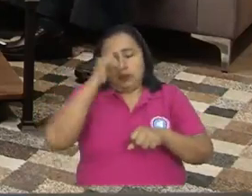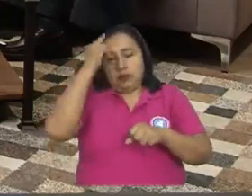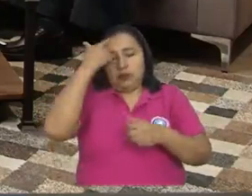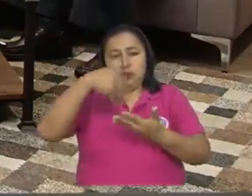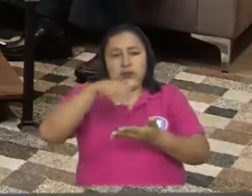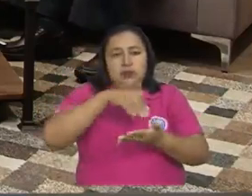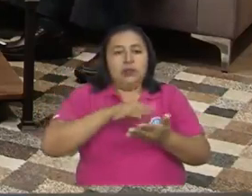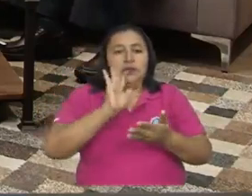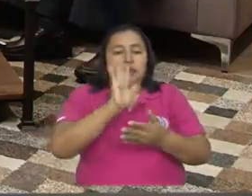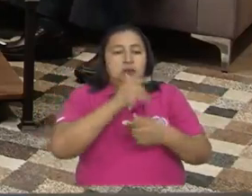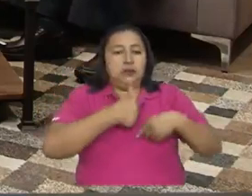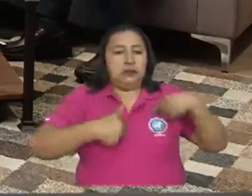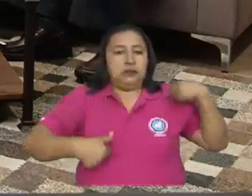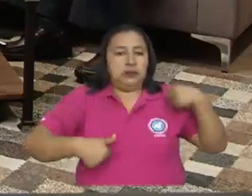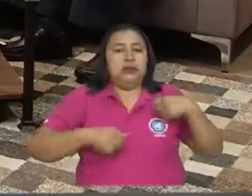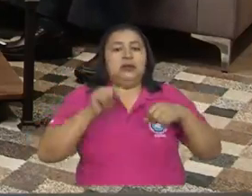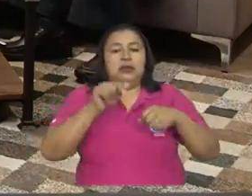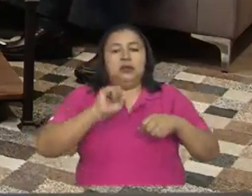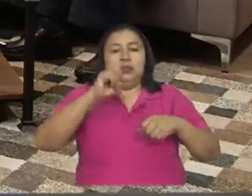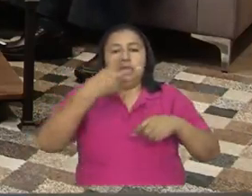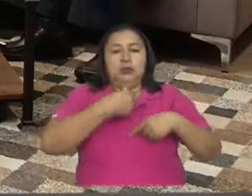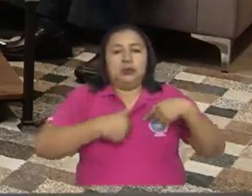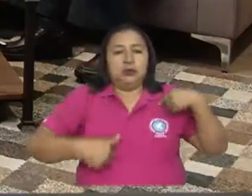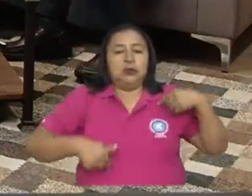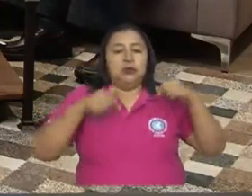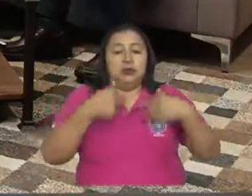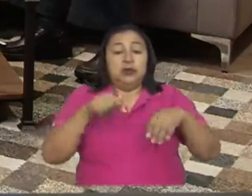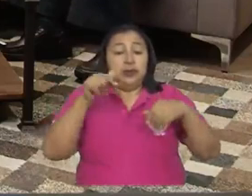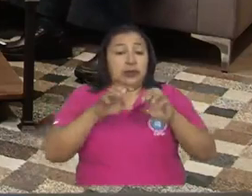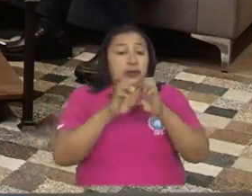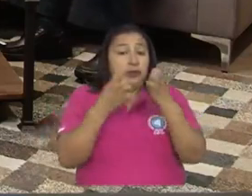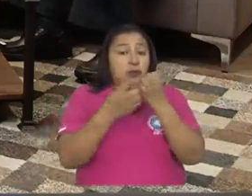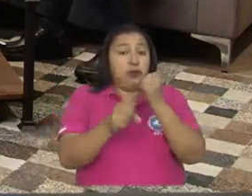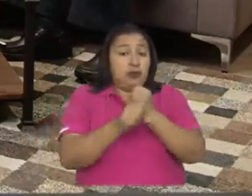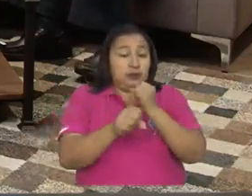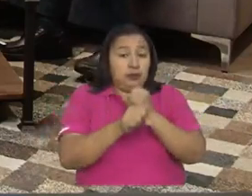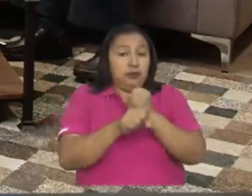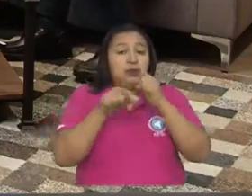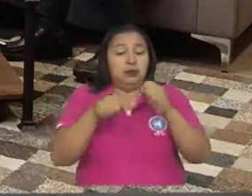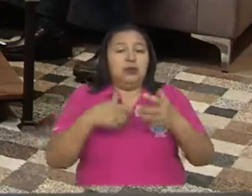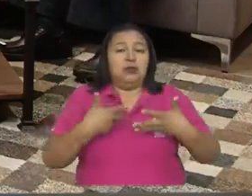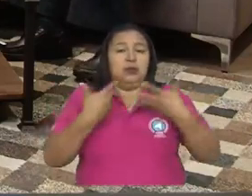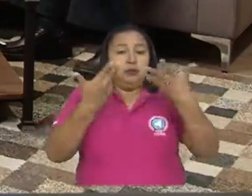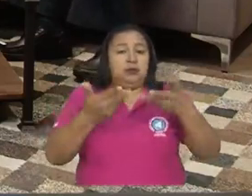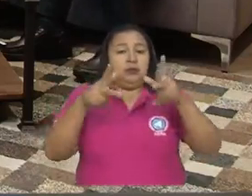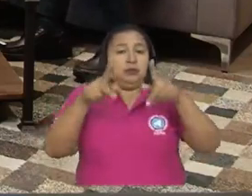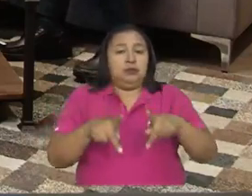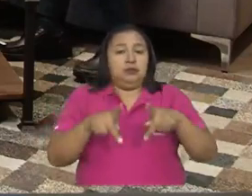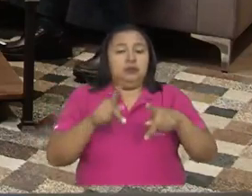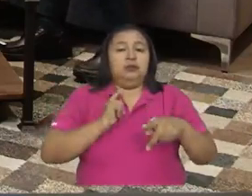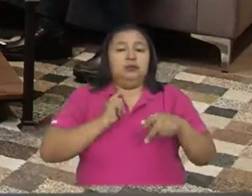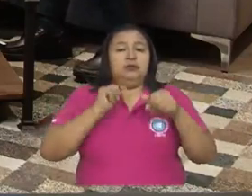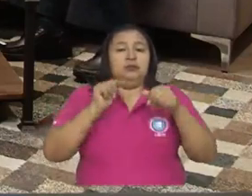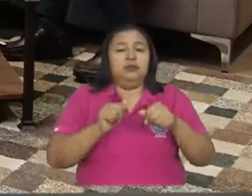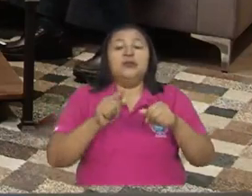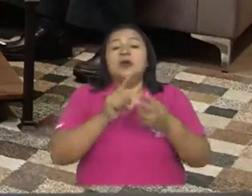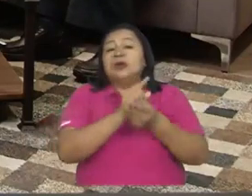en su presidente, en su vicepresidente y este equipo de trabajo que estamos al servicio de la población. Realmente claro,